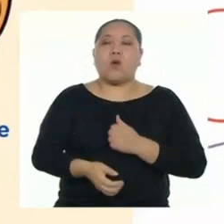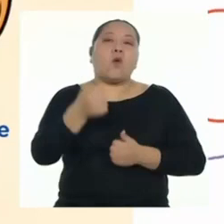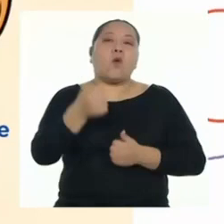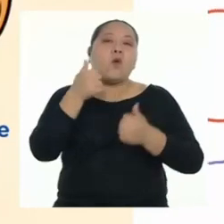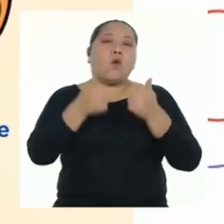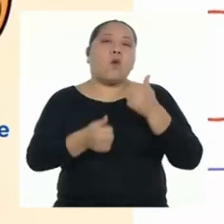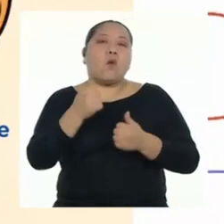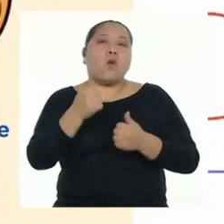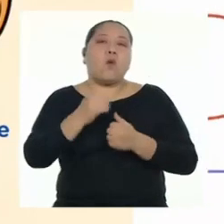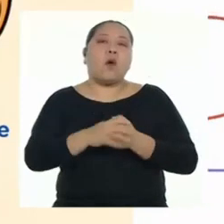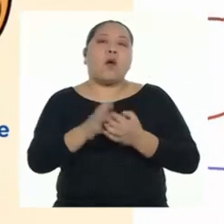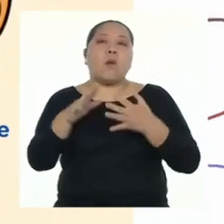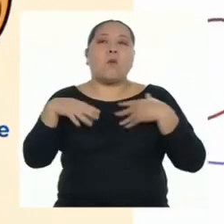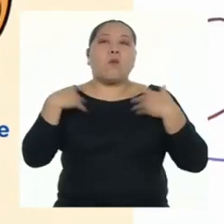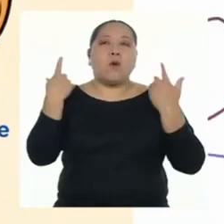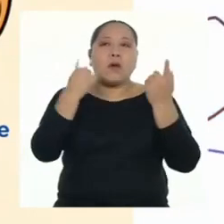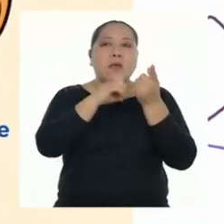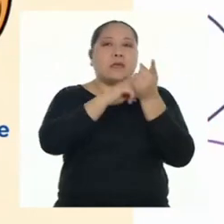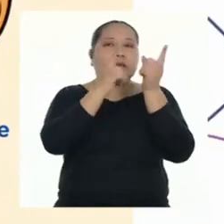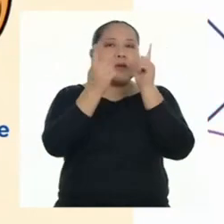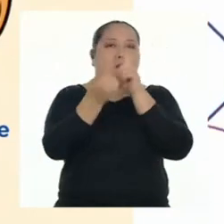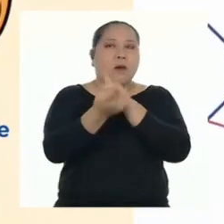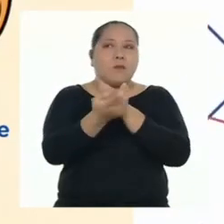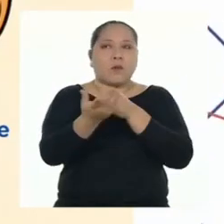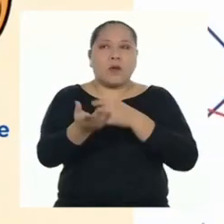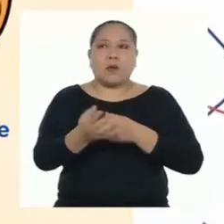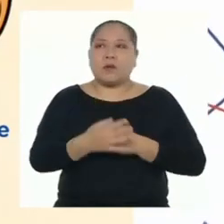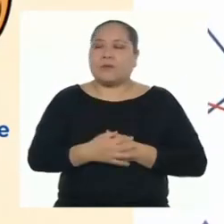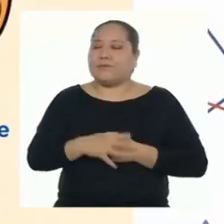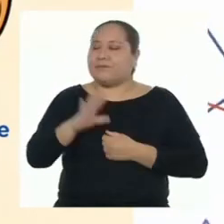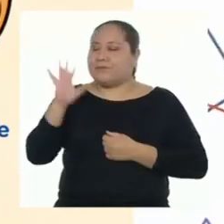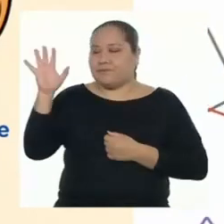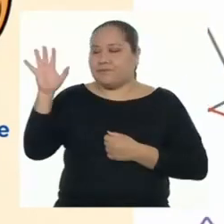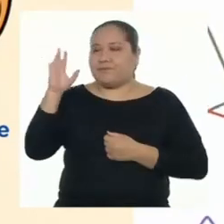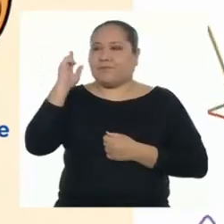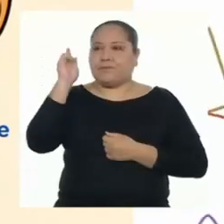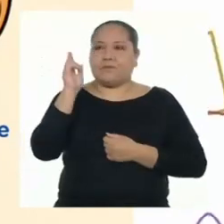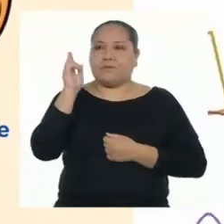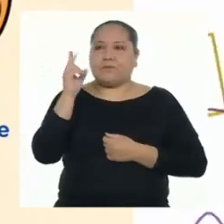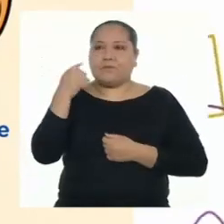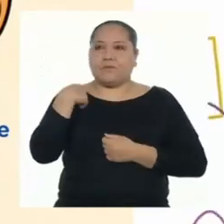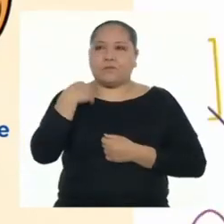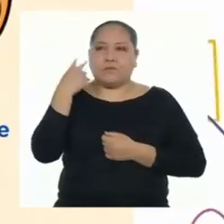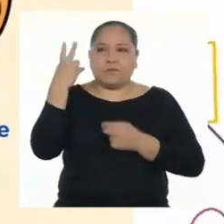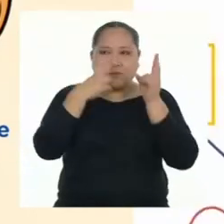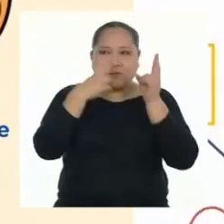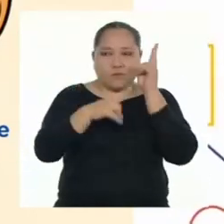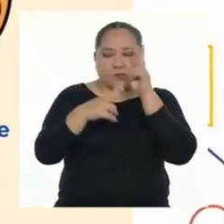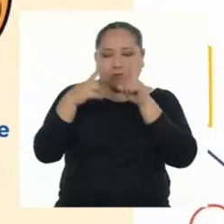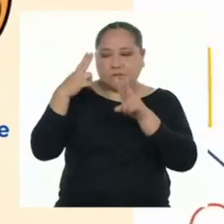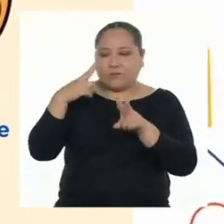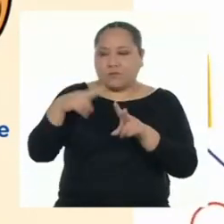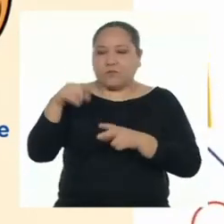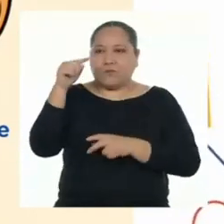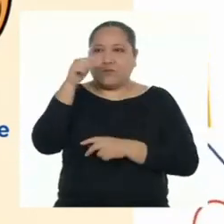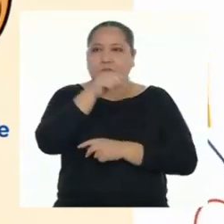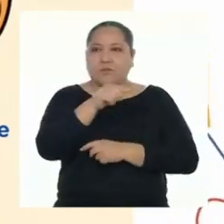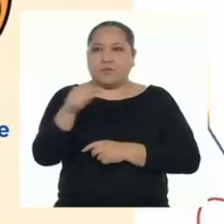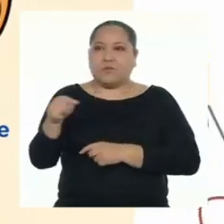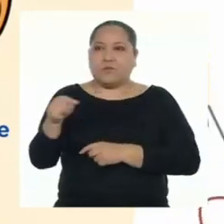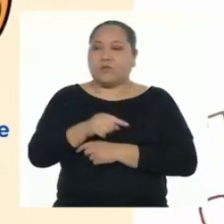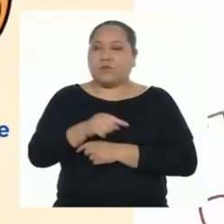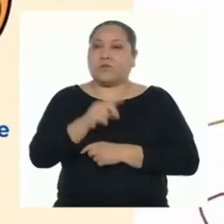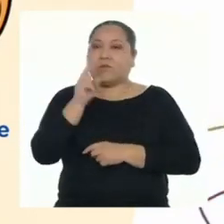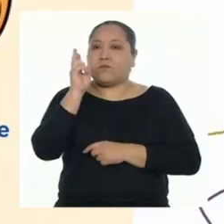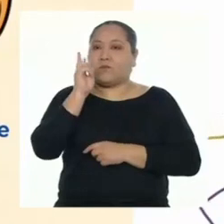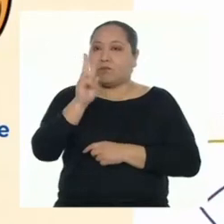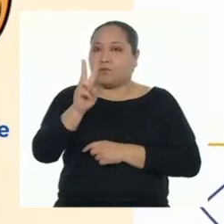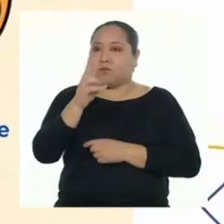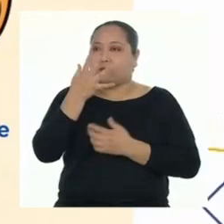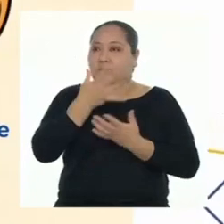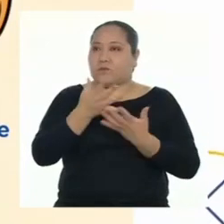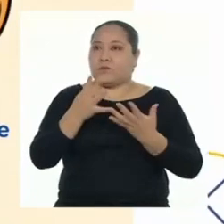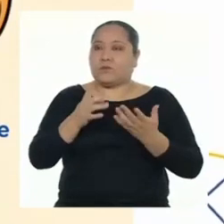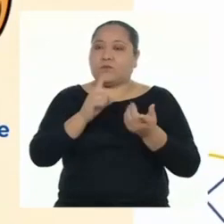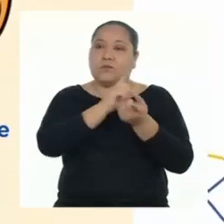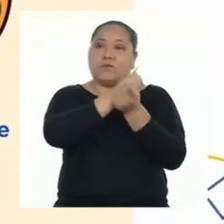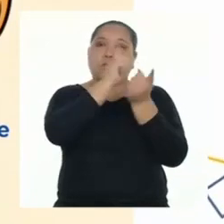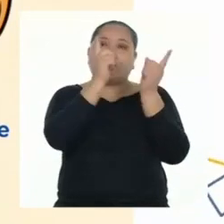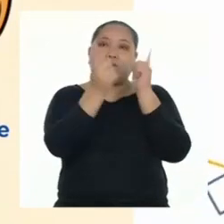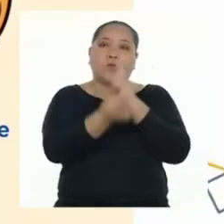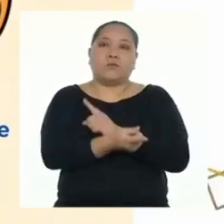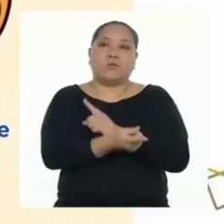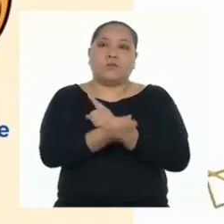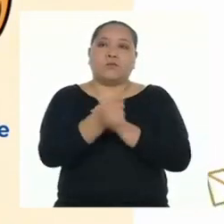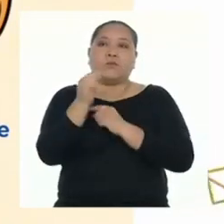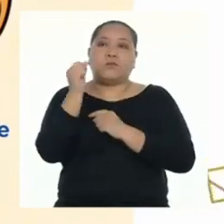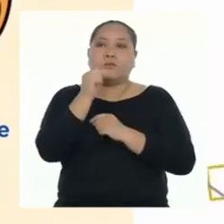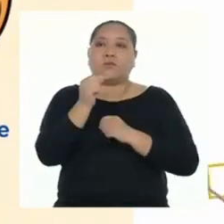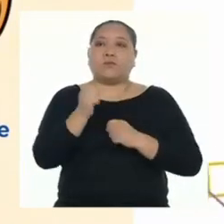de ellos se puede modificar o cambiar? A ver, profesora, he observado que de esos 2 factores, el que se puede cambiar y